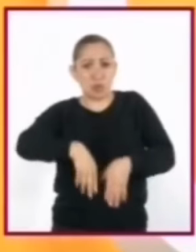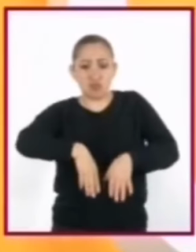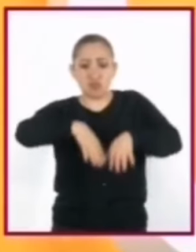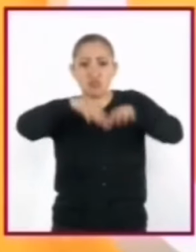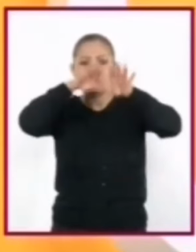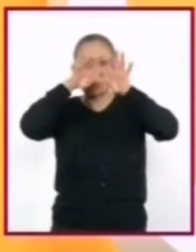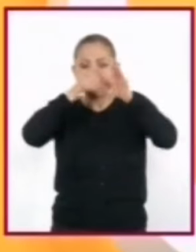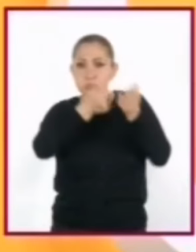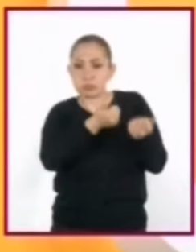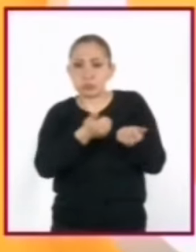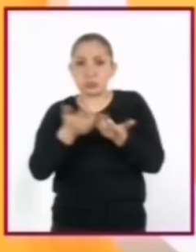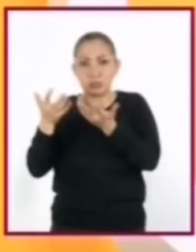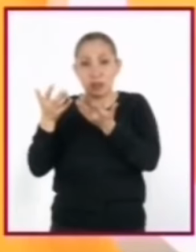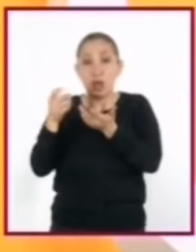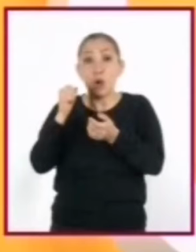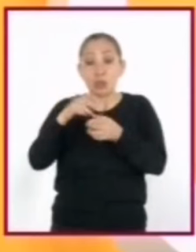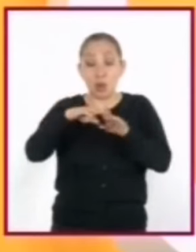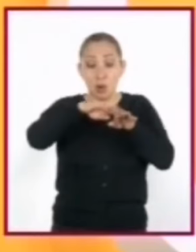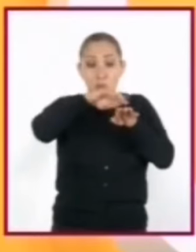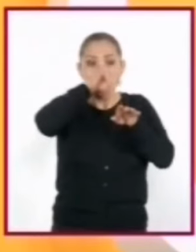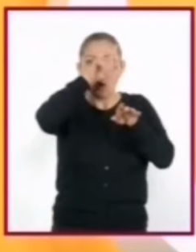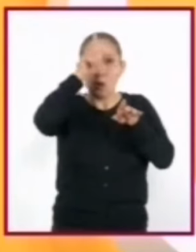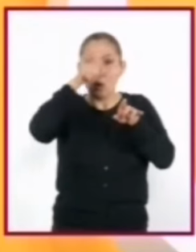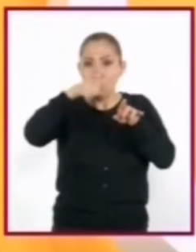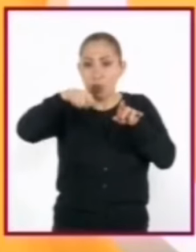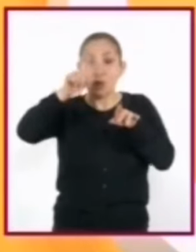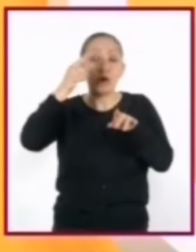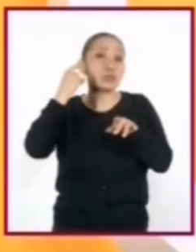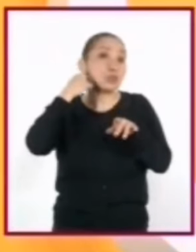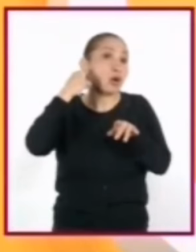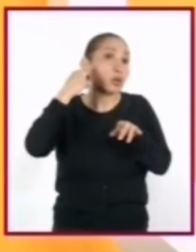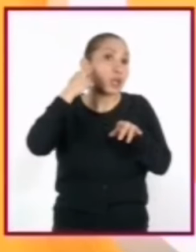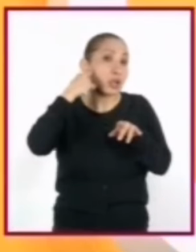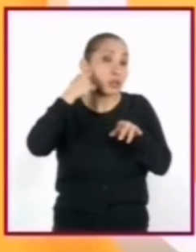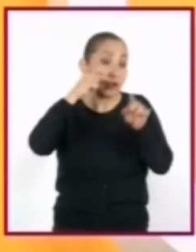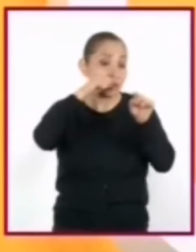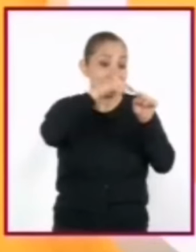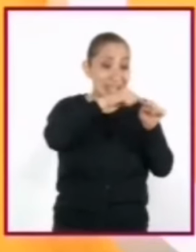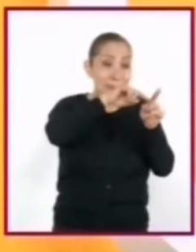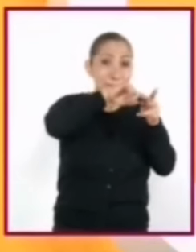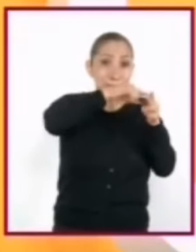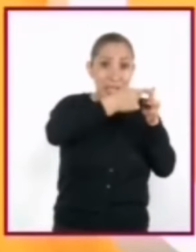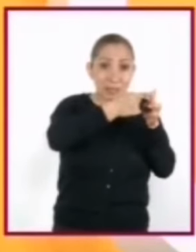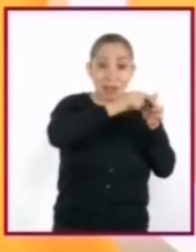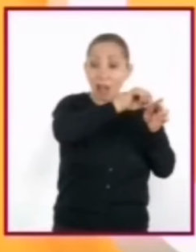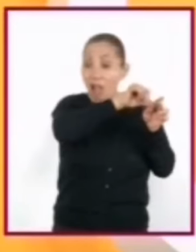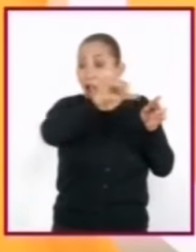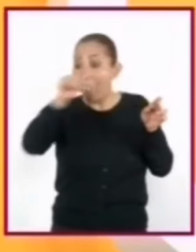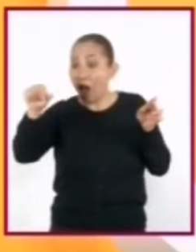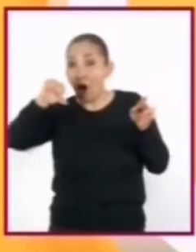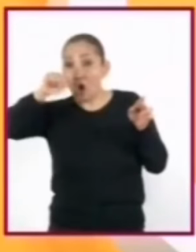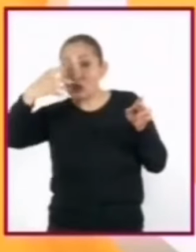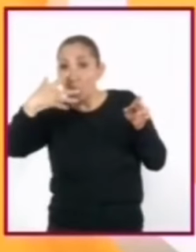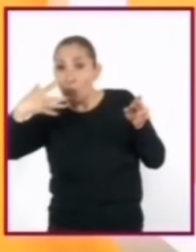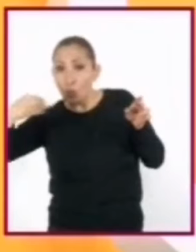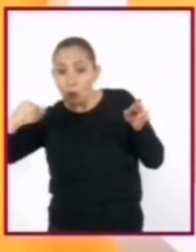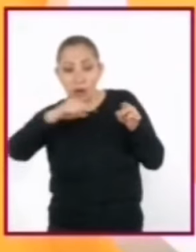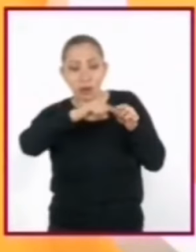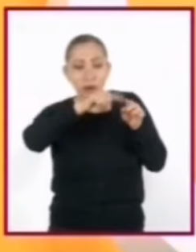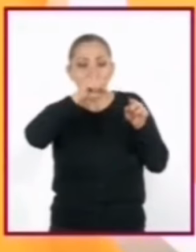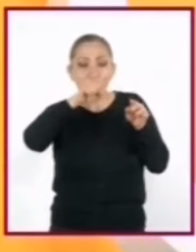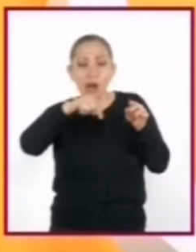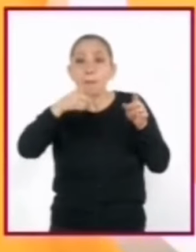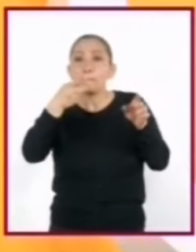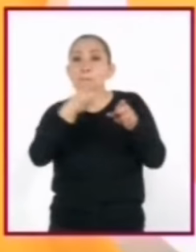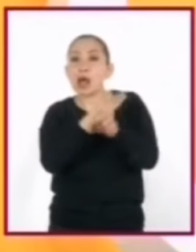lugares. Cuando una onda sonora cambia de un medio de propagación a otro diferente,